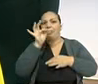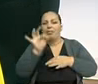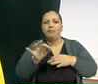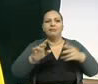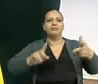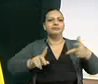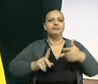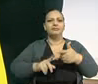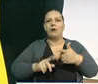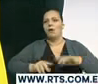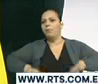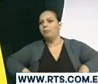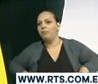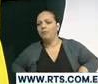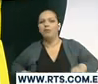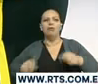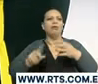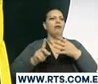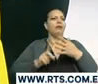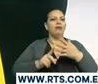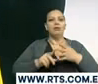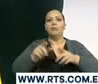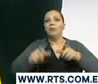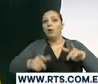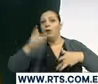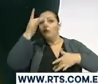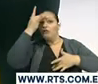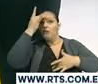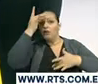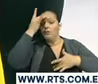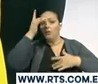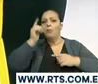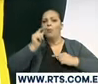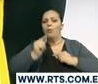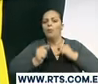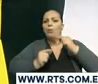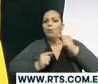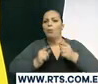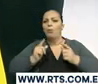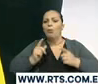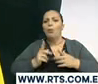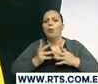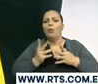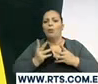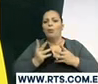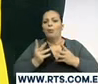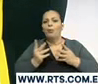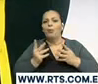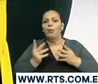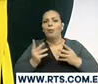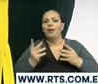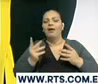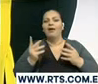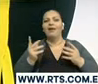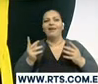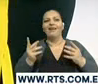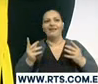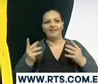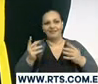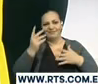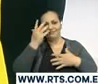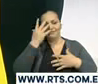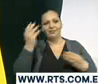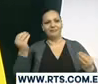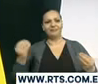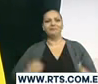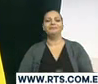superación que oxigenan el alma, ¿no? Bastante. Sobre todo eso. Todo esto tenemos. Estas noticias positivas. Bueno, y para usted se entere de todo lo